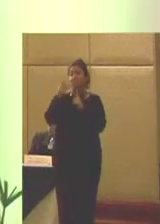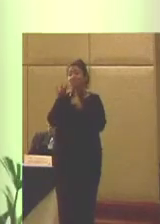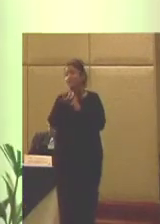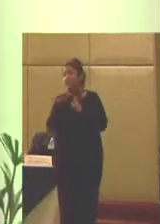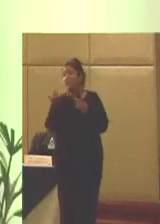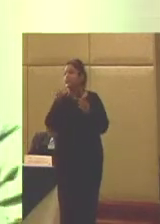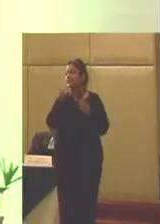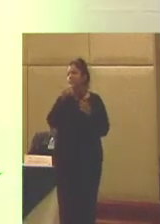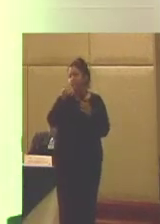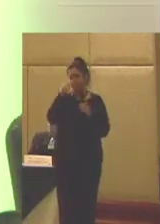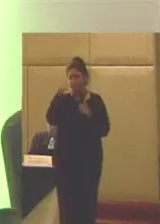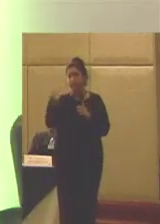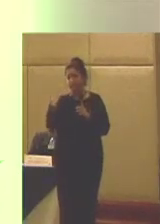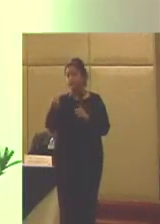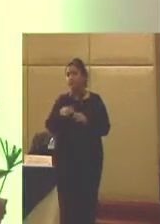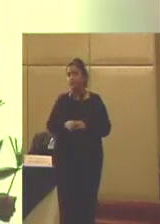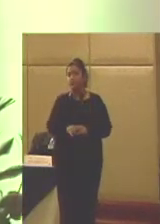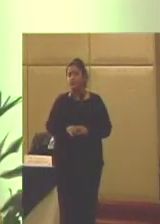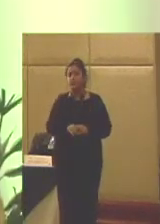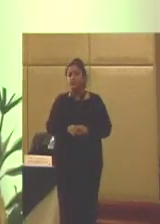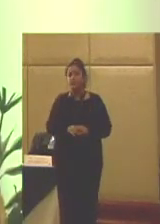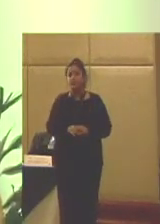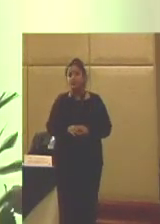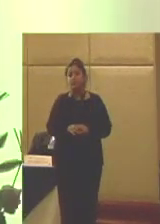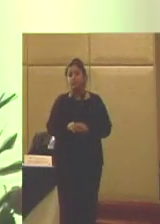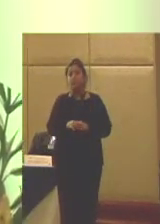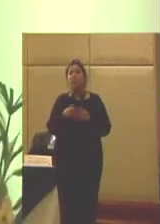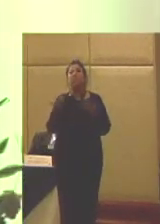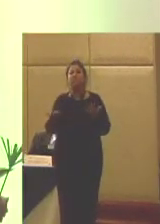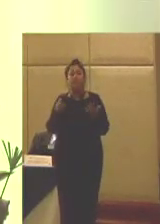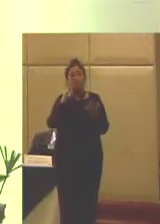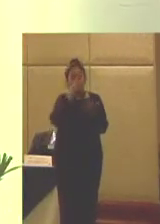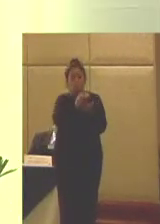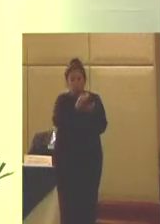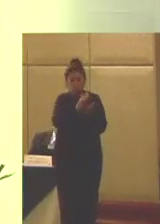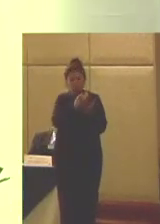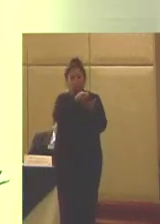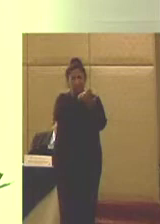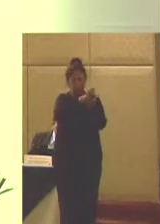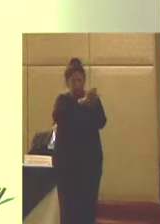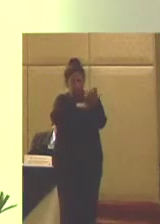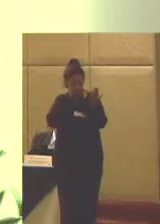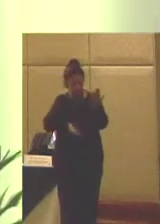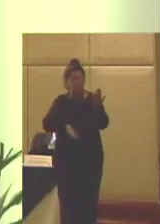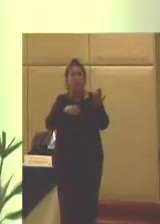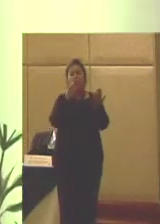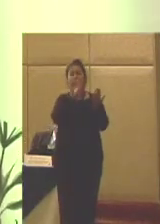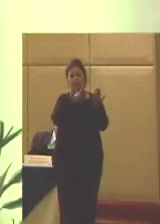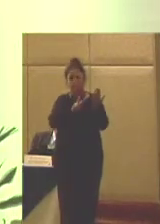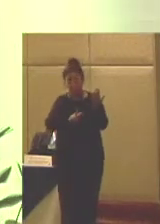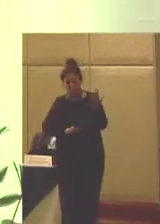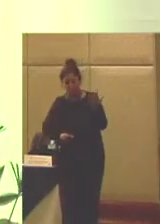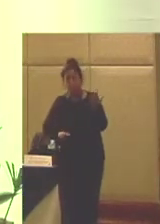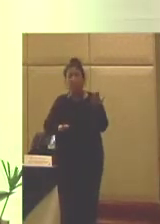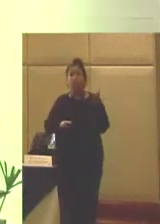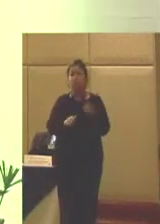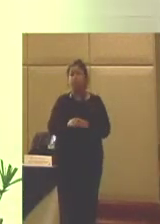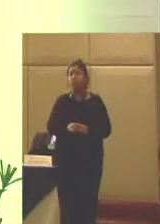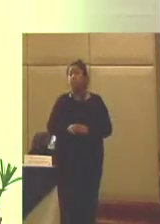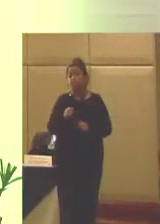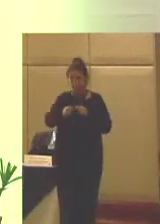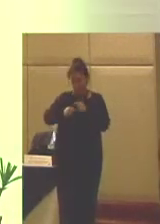concretos en los que se lleva a cabo un proceso de reconstrucción incorporando ya criterios con enfoque de reducción de riesgos de